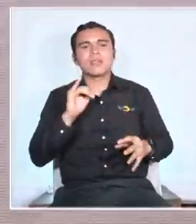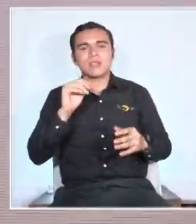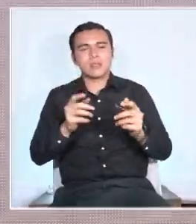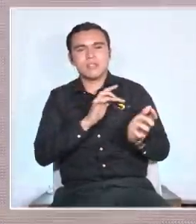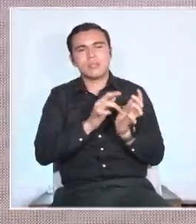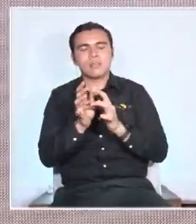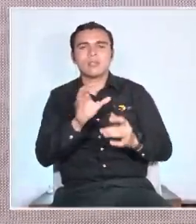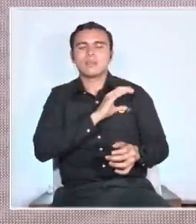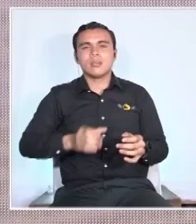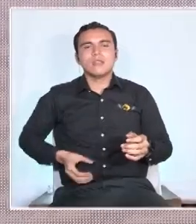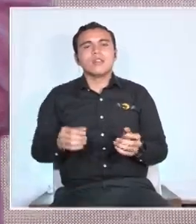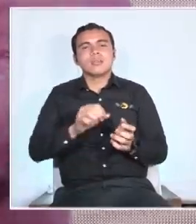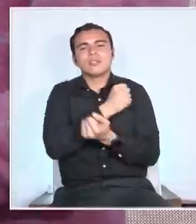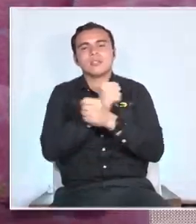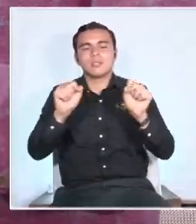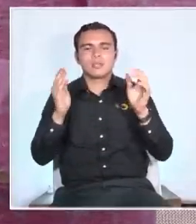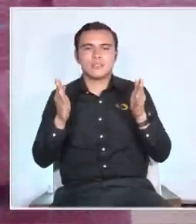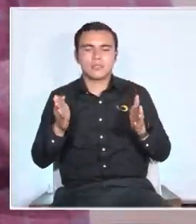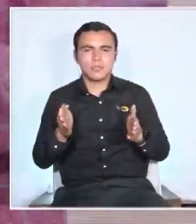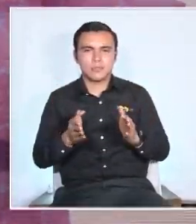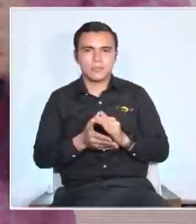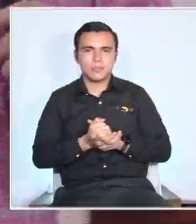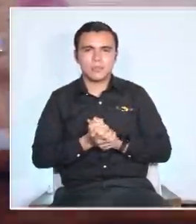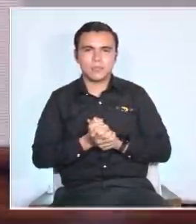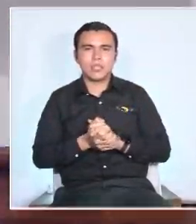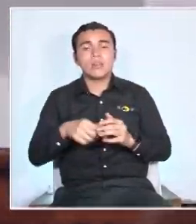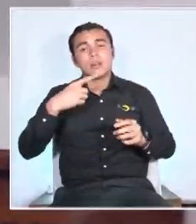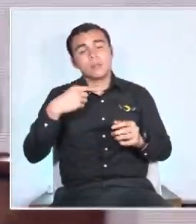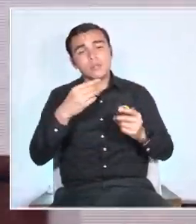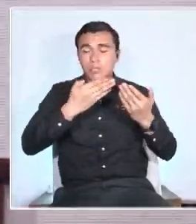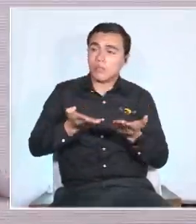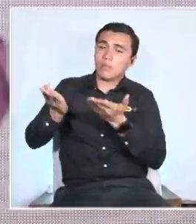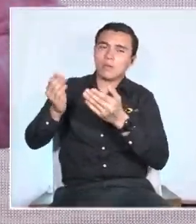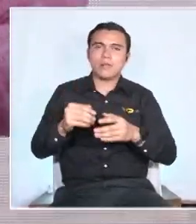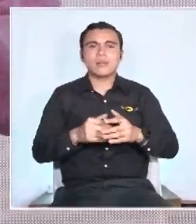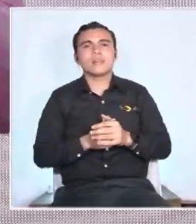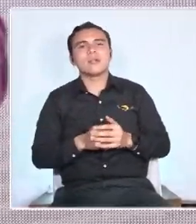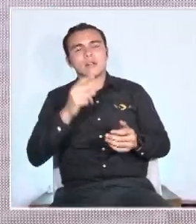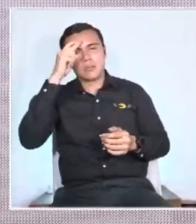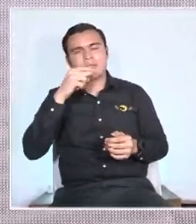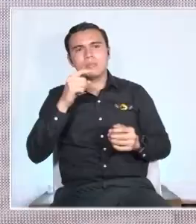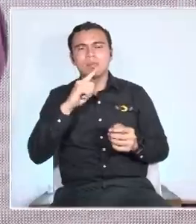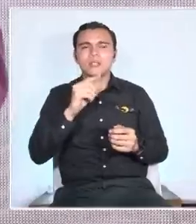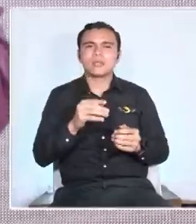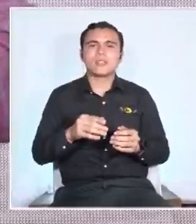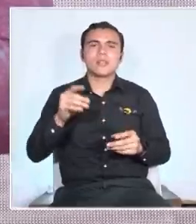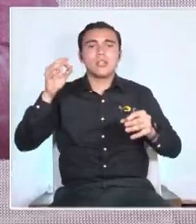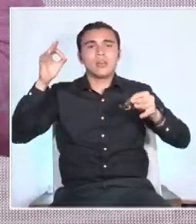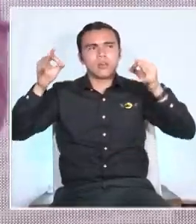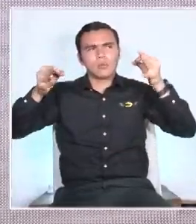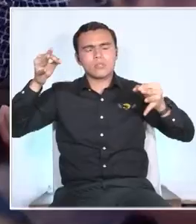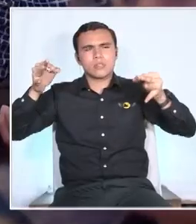predicar a Jesucristo como Señor y Salvador. Y por eso lo llevaban a Roma para ser enjuiciado. Y estando en esa